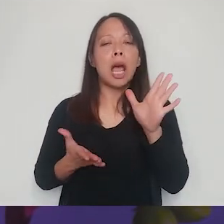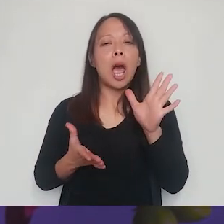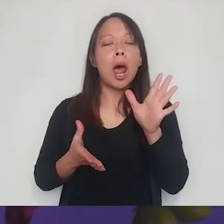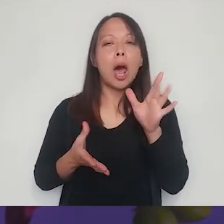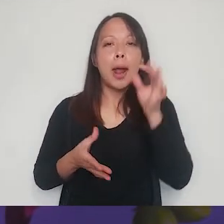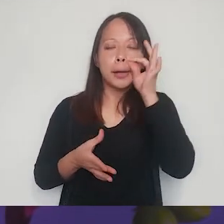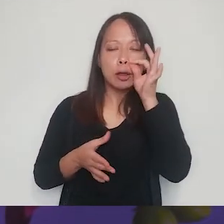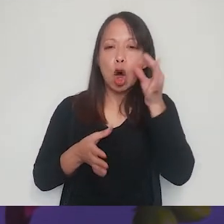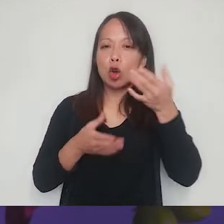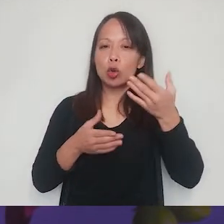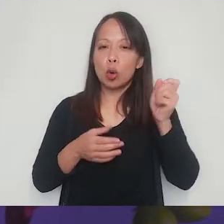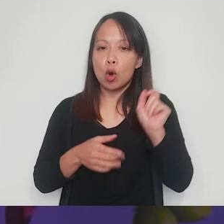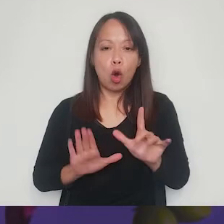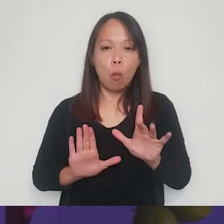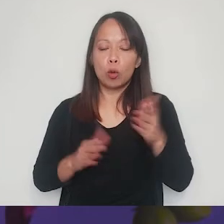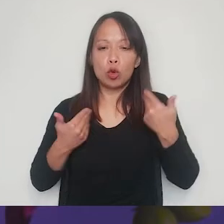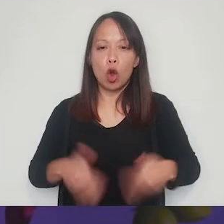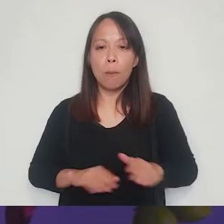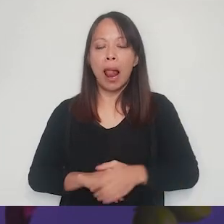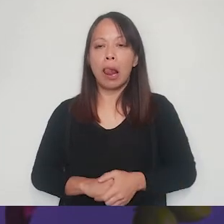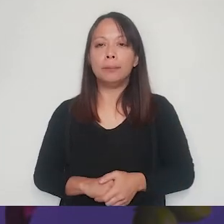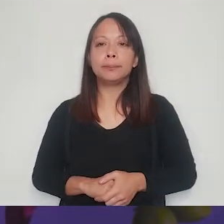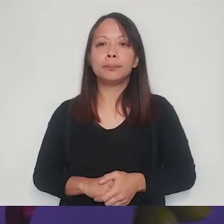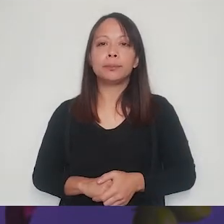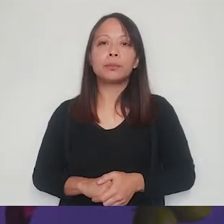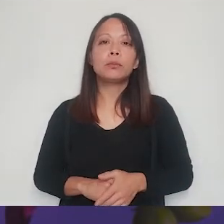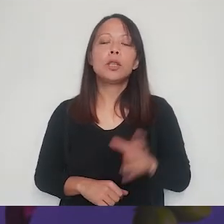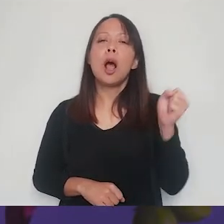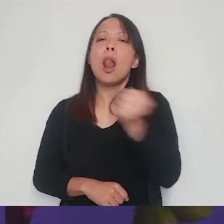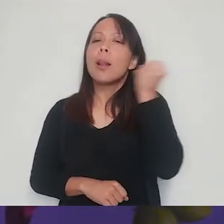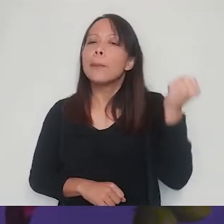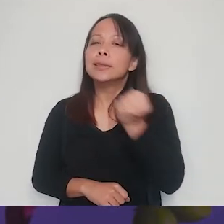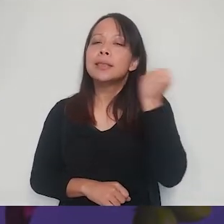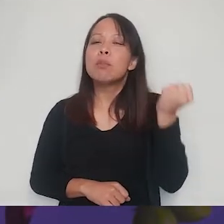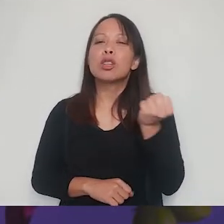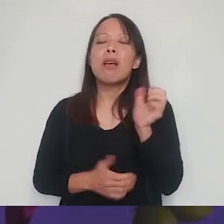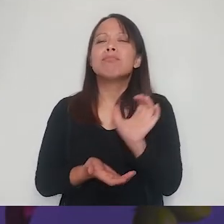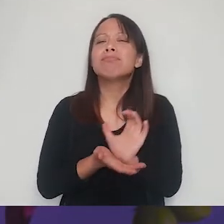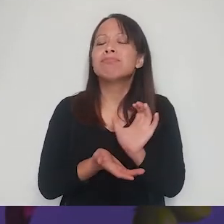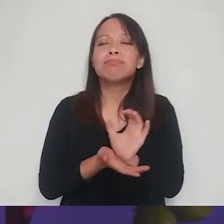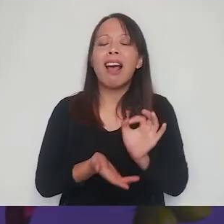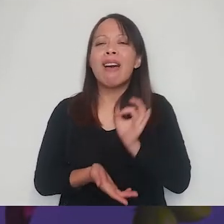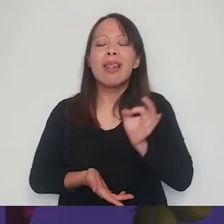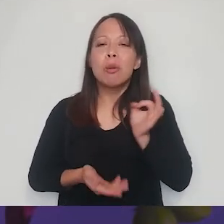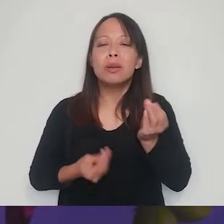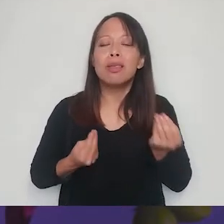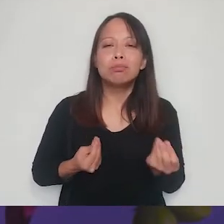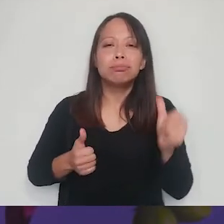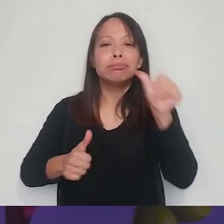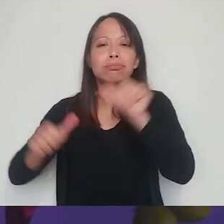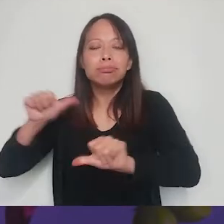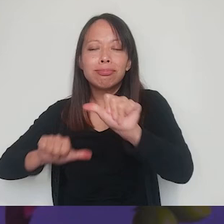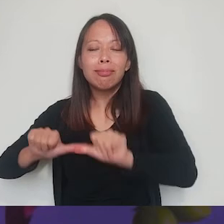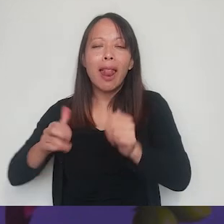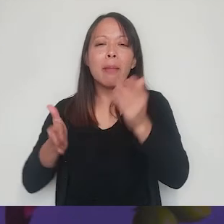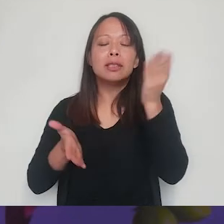ratón heterocigota, que es el que tiene fenotipo normal, salvaje. Pero lo más importante es la sobrevida con